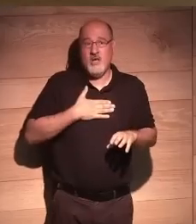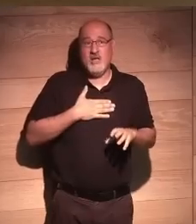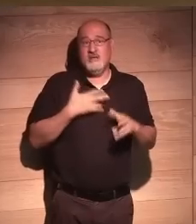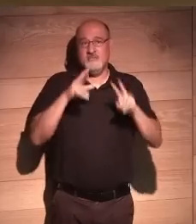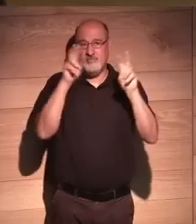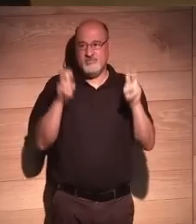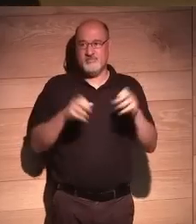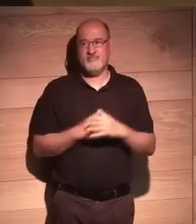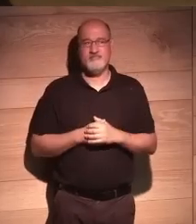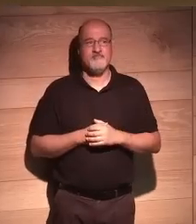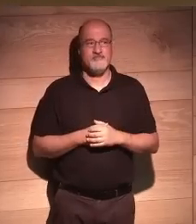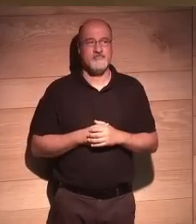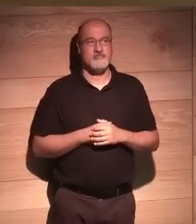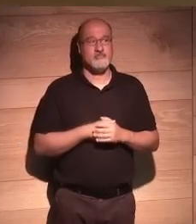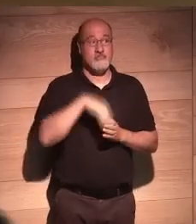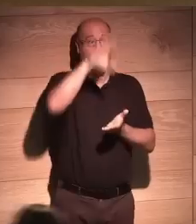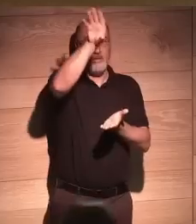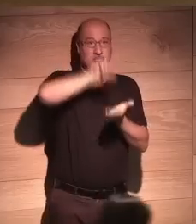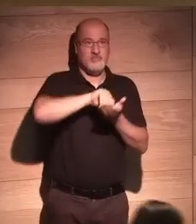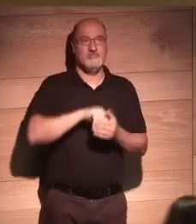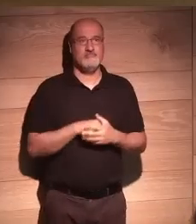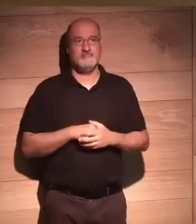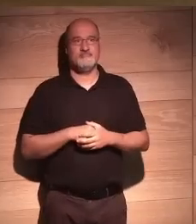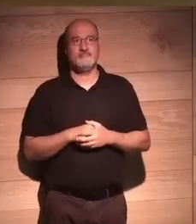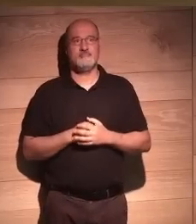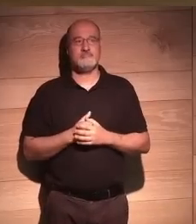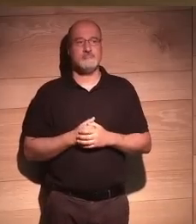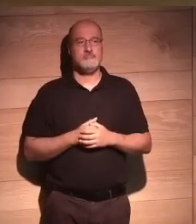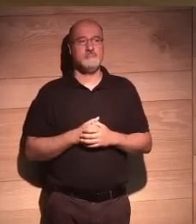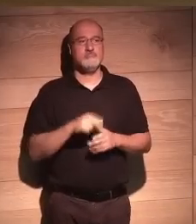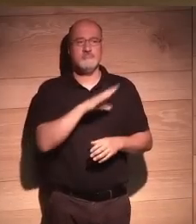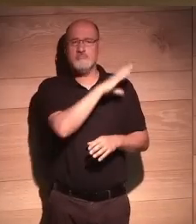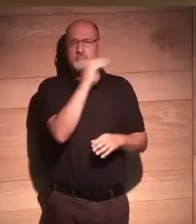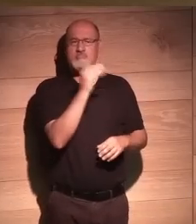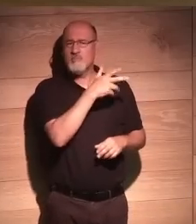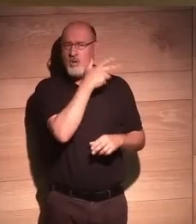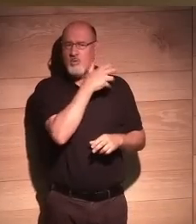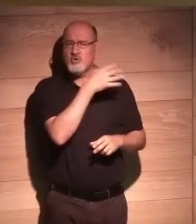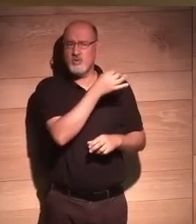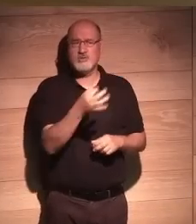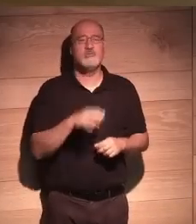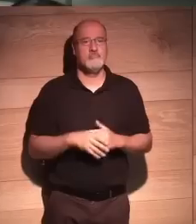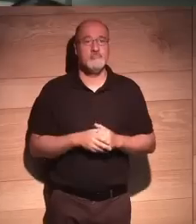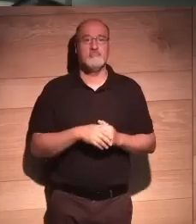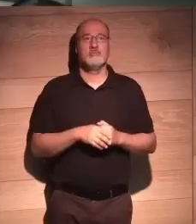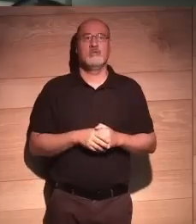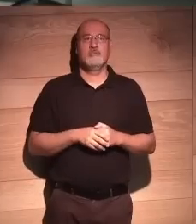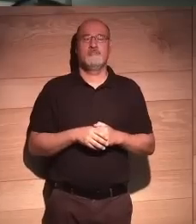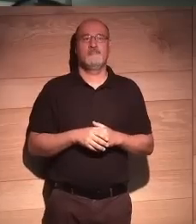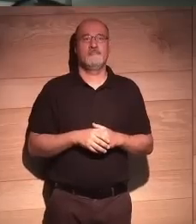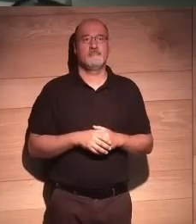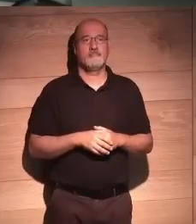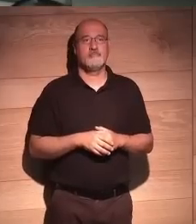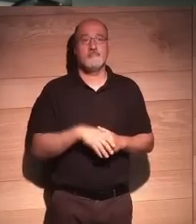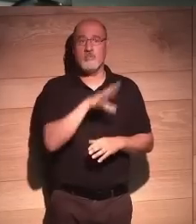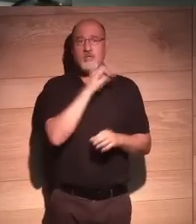¿Me lo pego? Sí. Vale. No sé, yo creo que se le Pero sí entiende oí, sí, he escuchado, la he oído, reflexión, sí. Bueno, se le ha bueno.